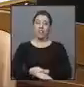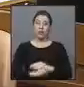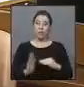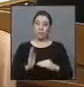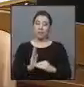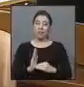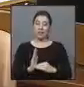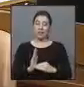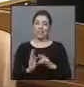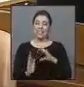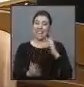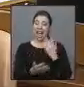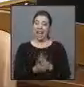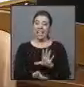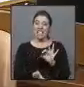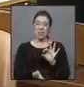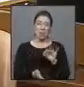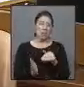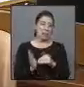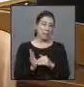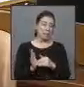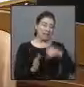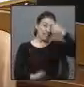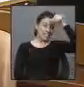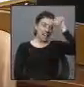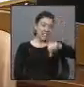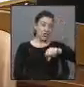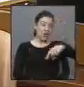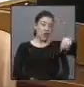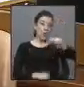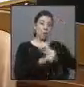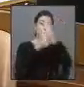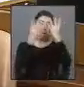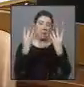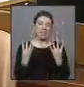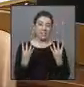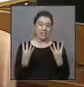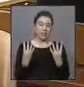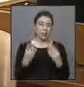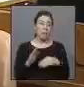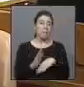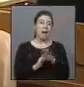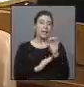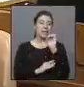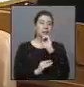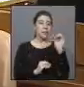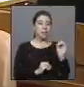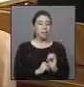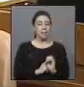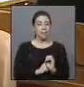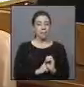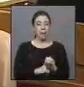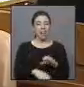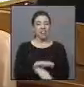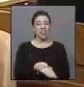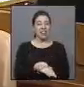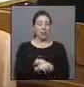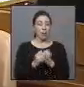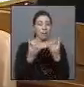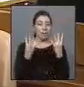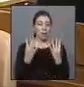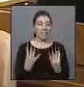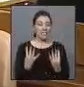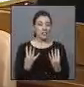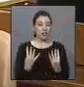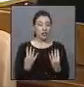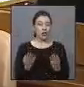En Chile hay 50.000 o algo menos condenados en prisión. Tenemos el mayor porcentaje de detenidos en prisión